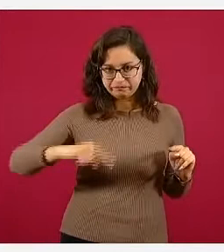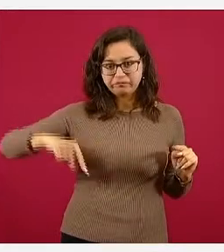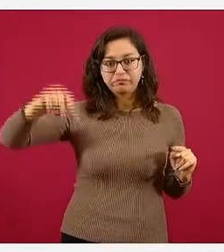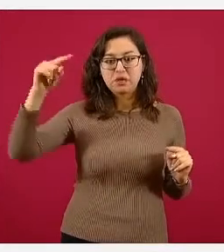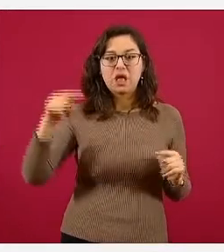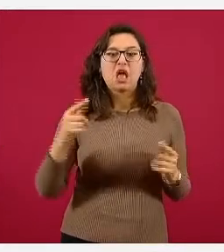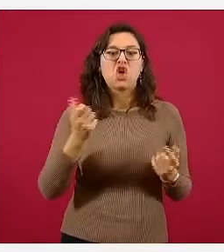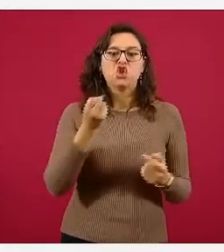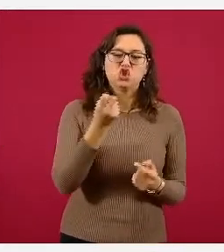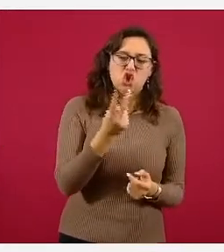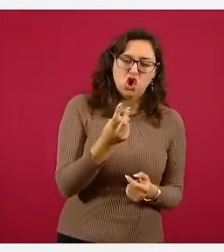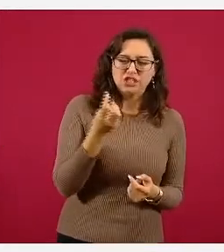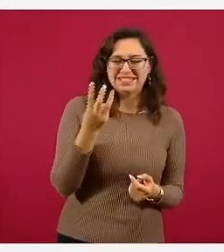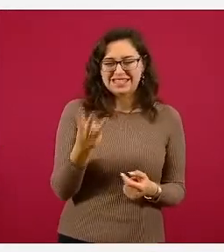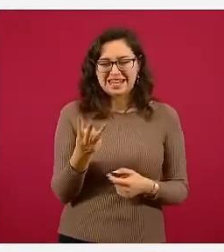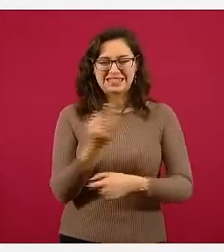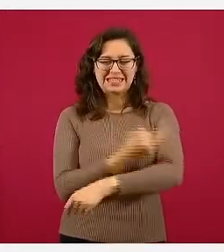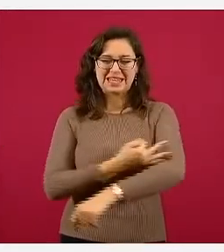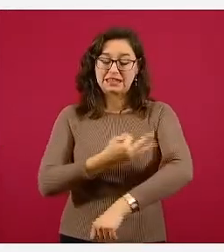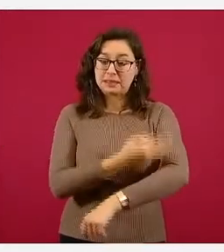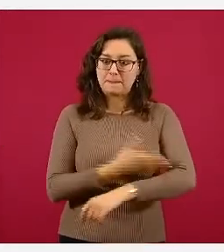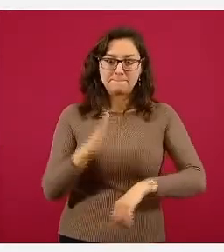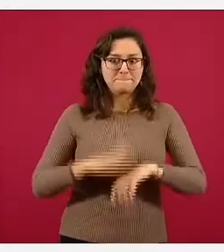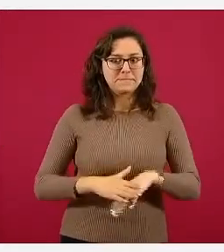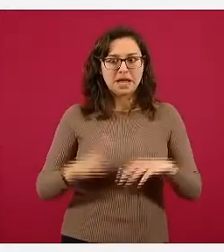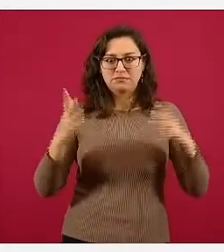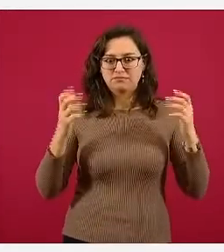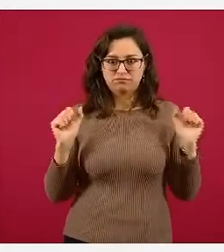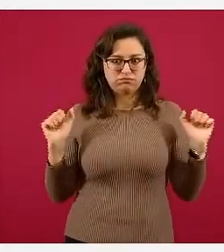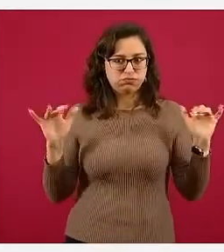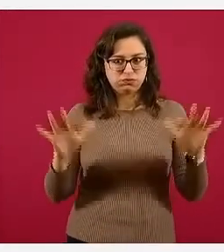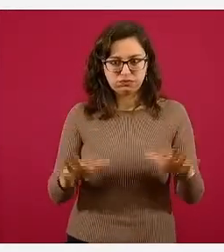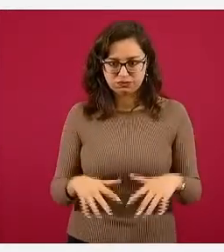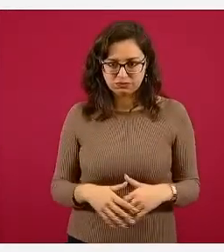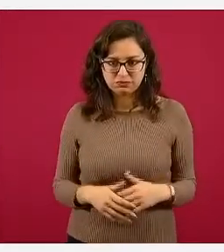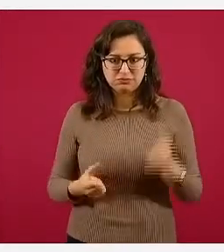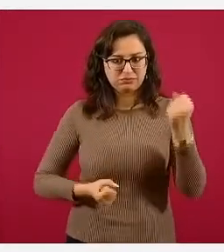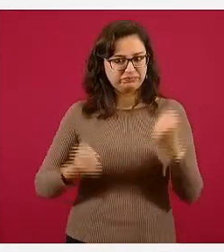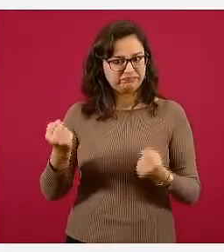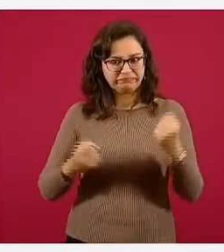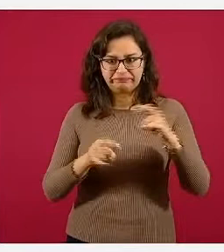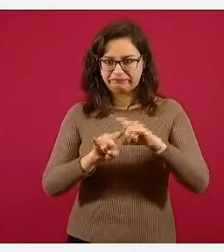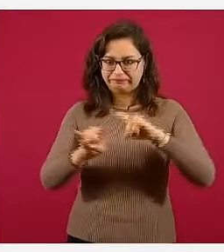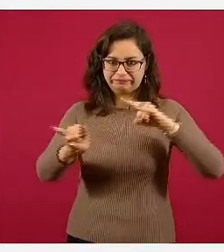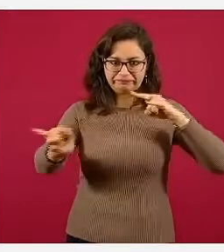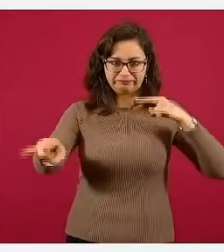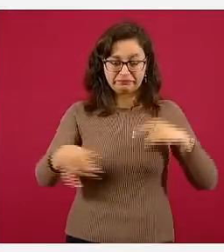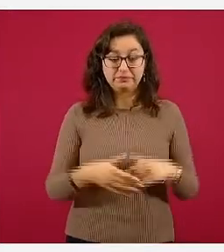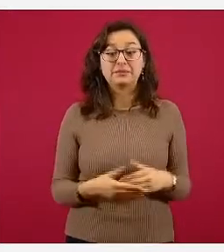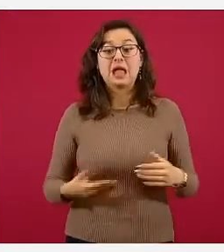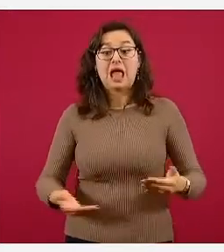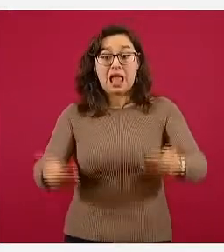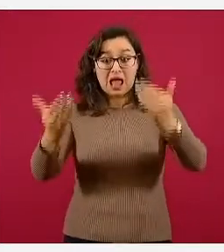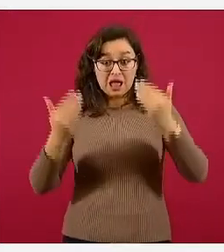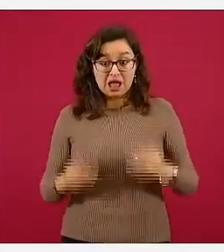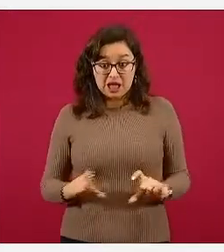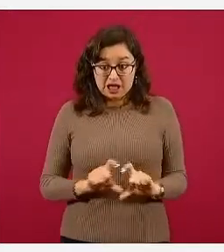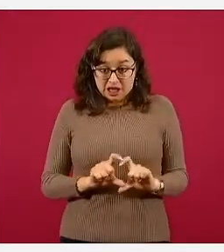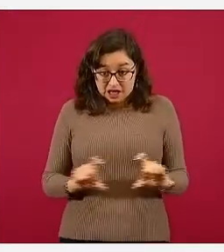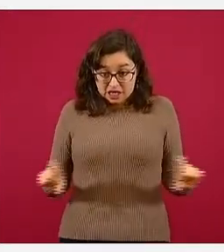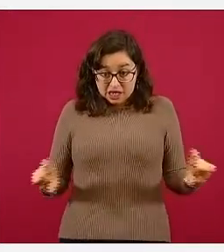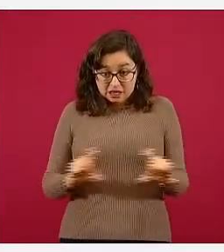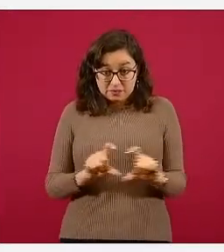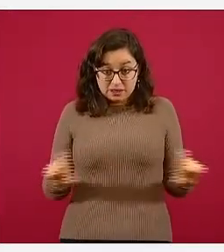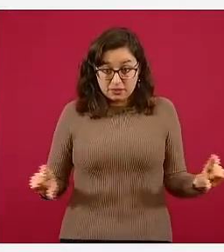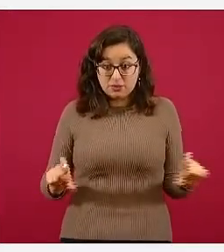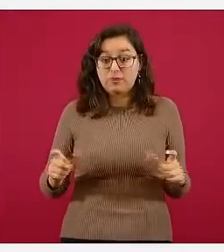la escuela, etcétera. En contraste, en las líneas que están marcadas más fuertes ya es después del inicio de la Jornada Nacional de